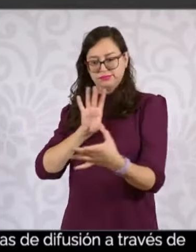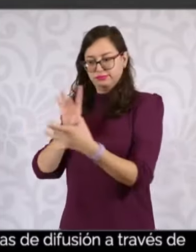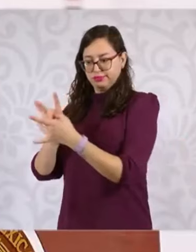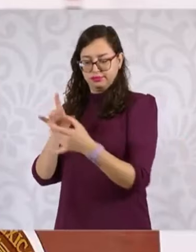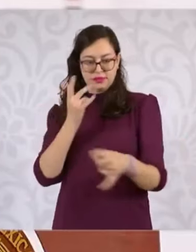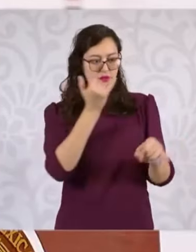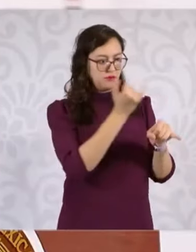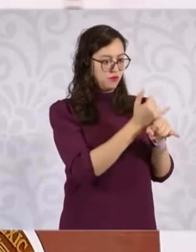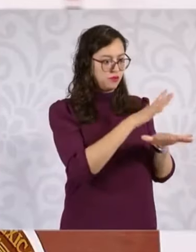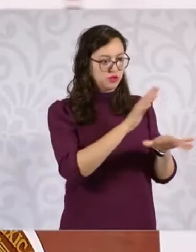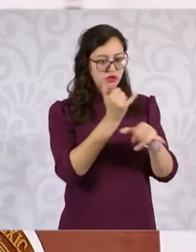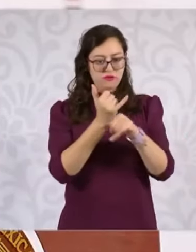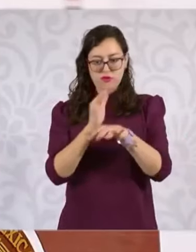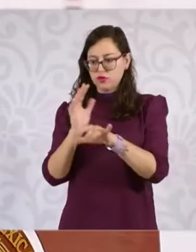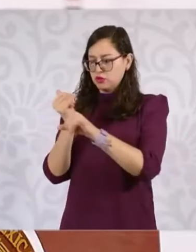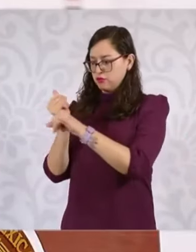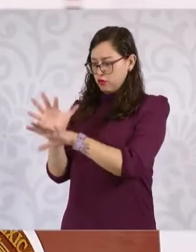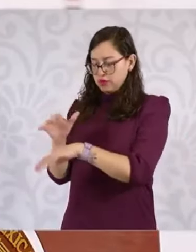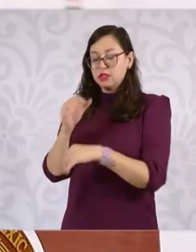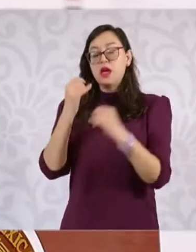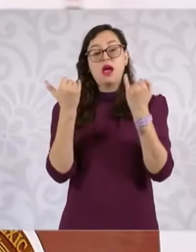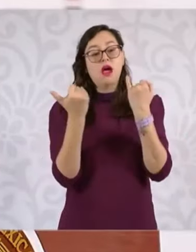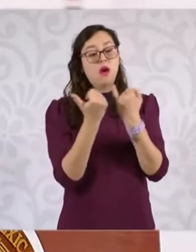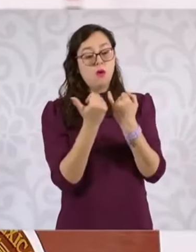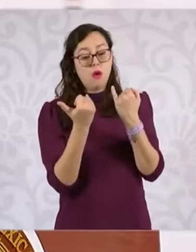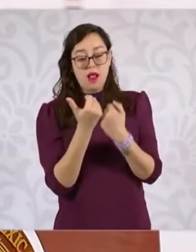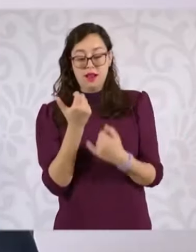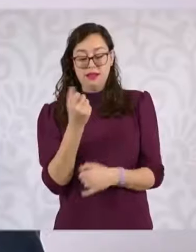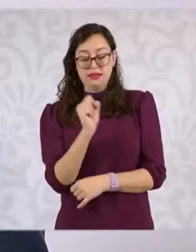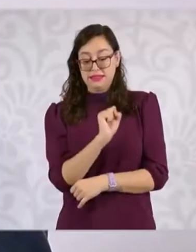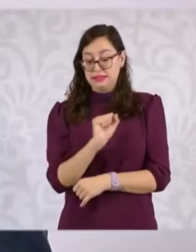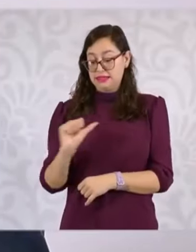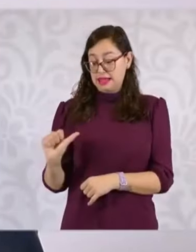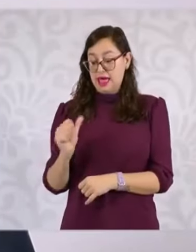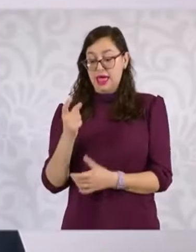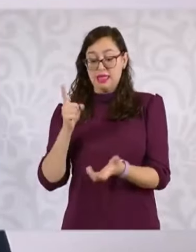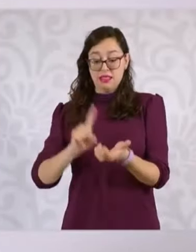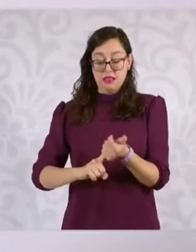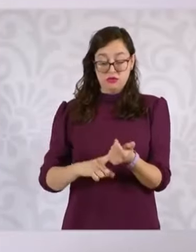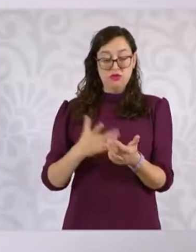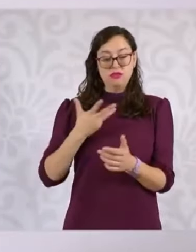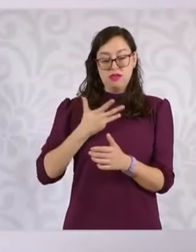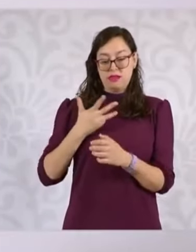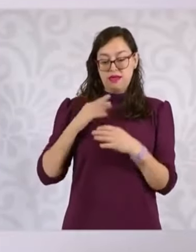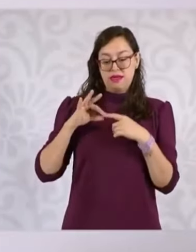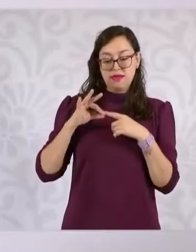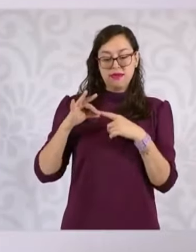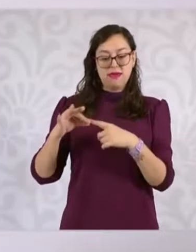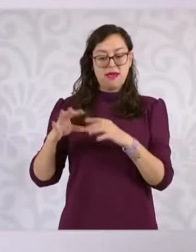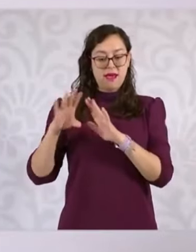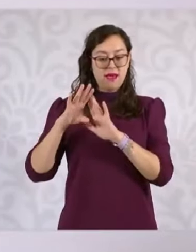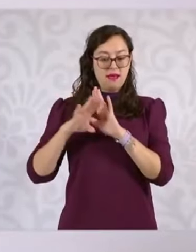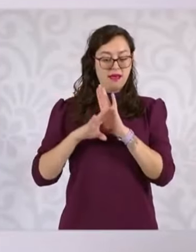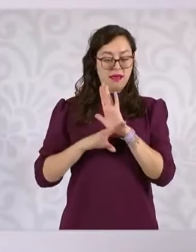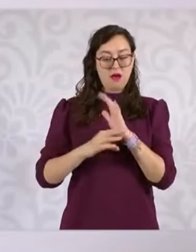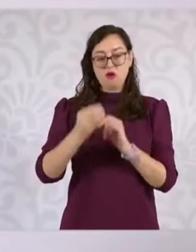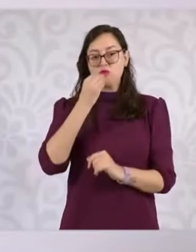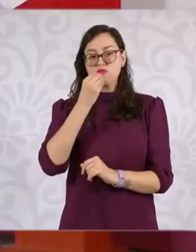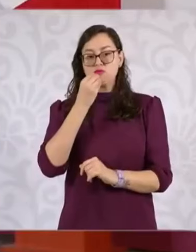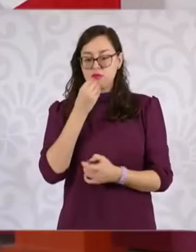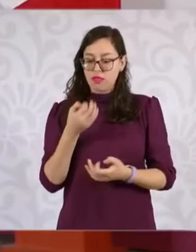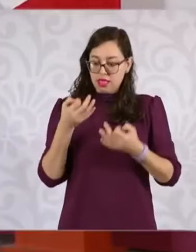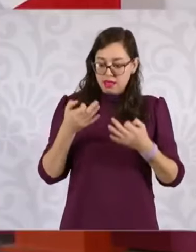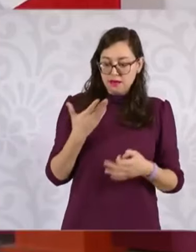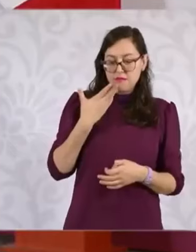tiene las guías para el buen comer y recetarios de alimentación saludable y económica.